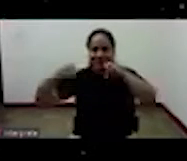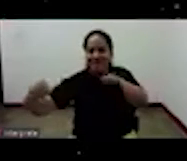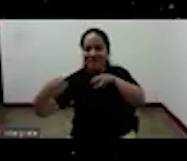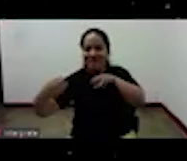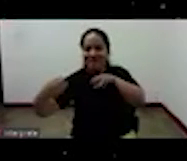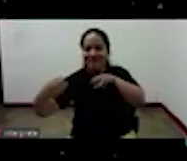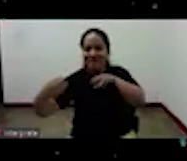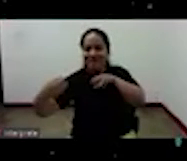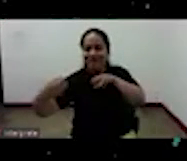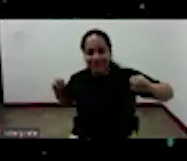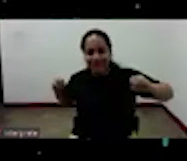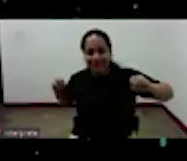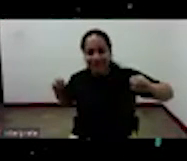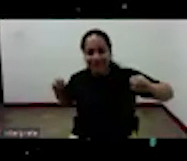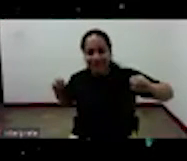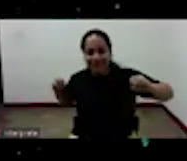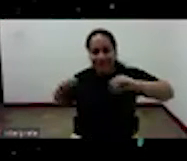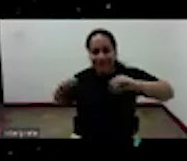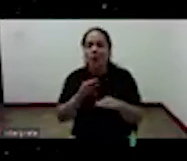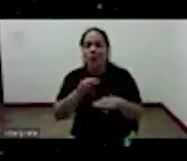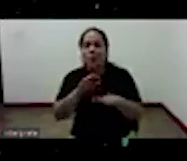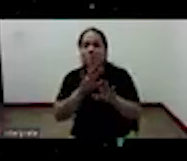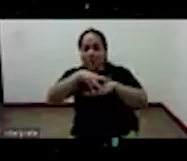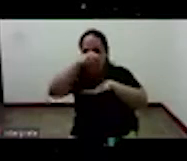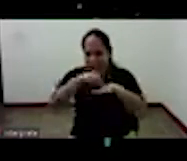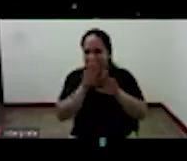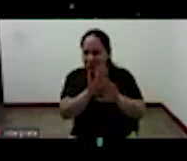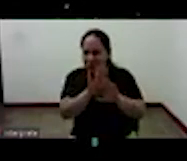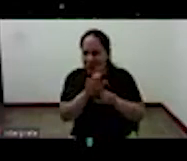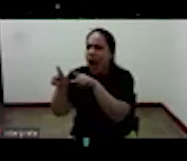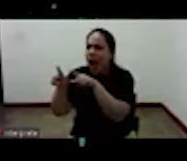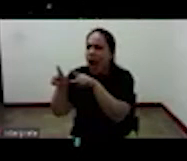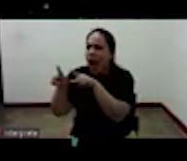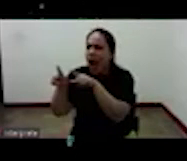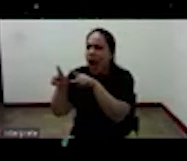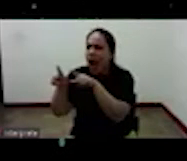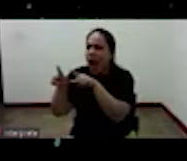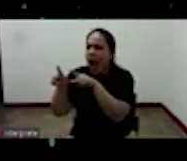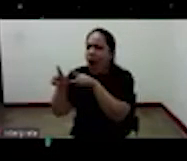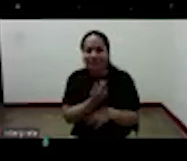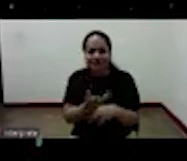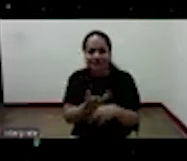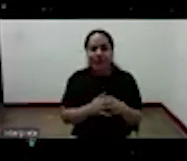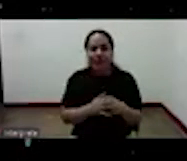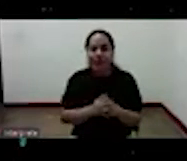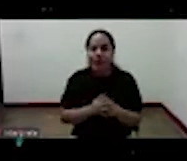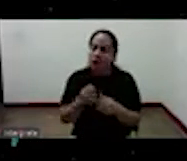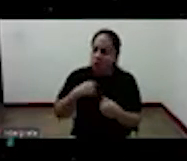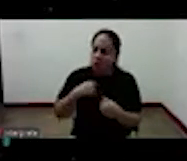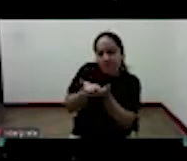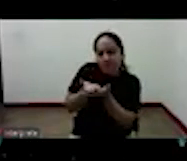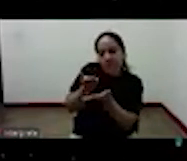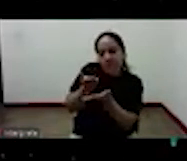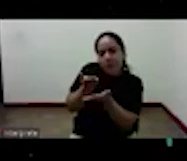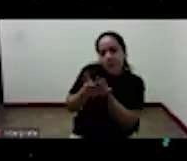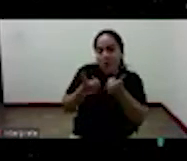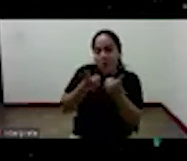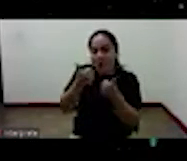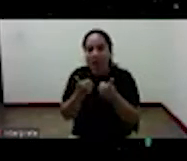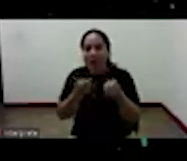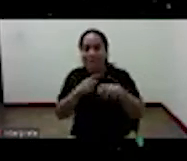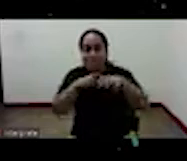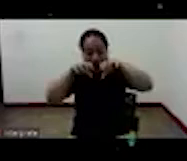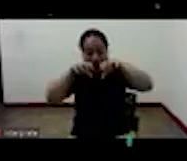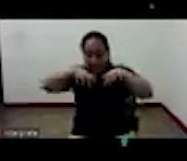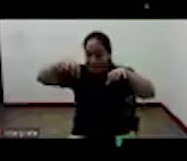muchos de estos suecos jamás han estado por aquí. Y mi propuesta fue crear unas grandes ráfagas